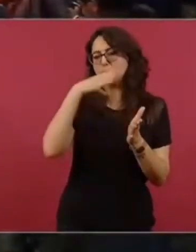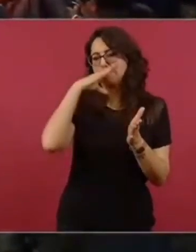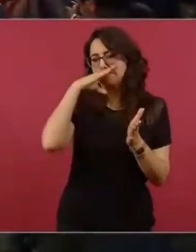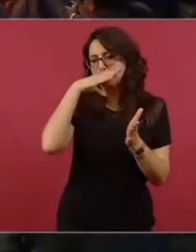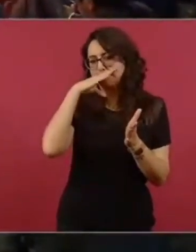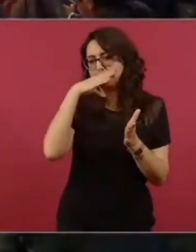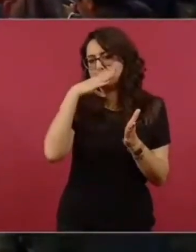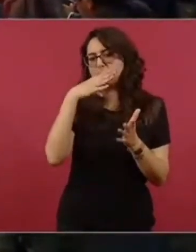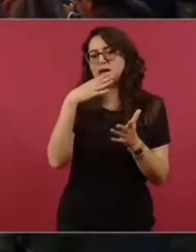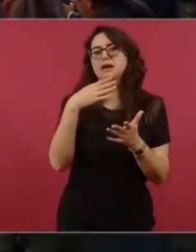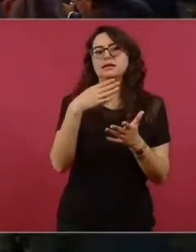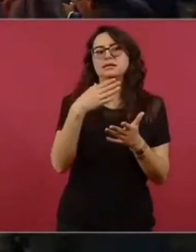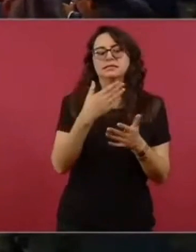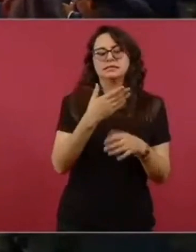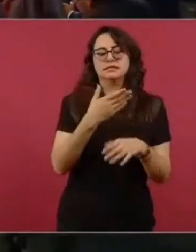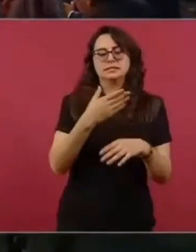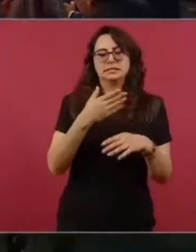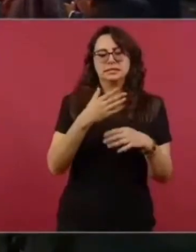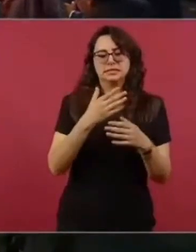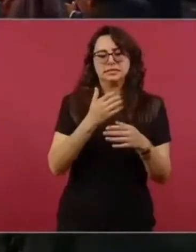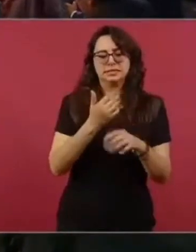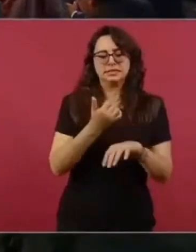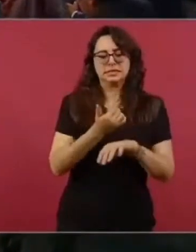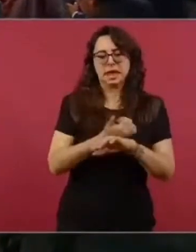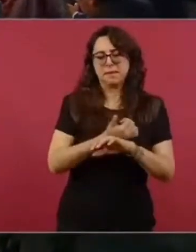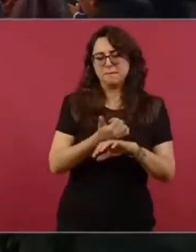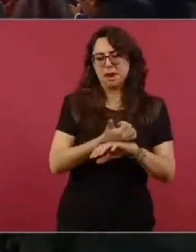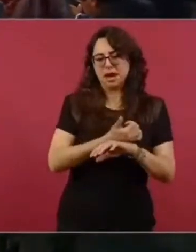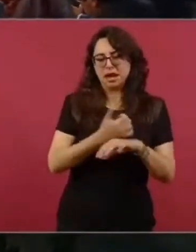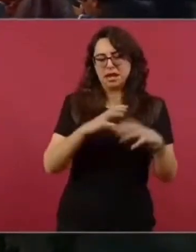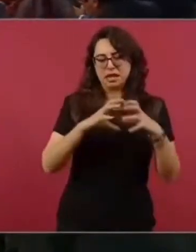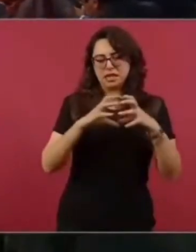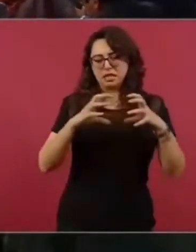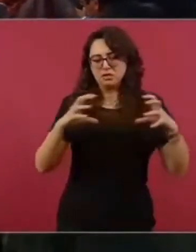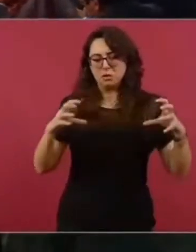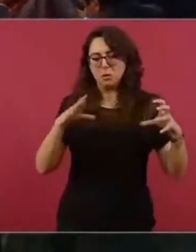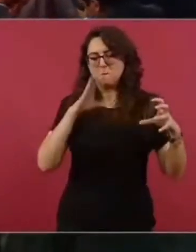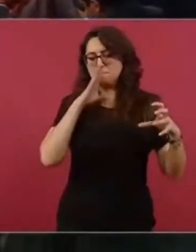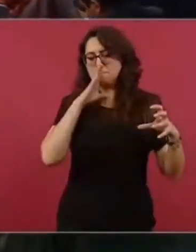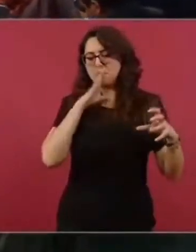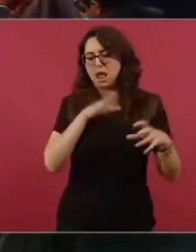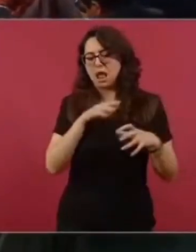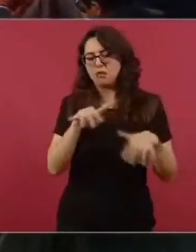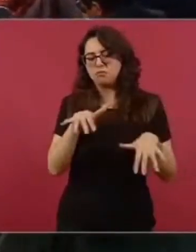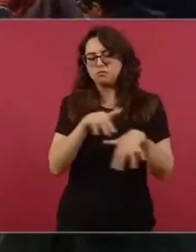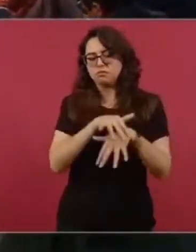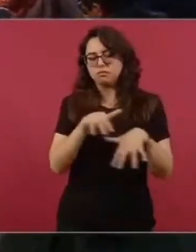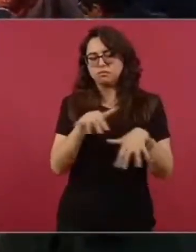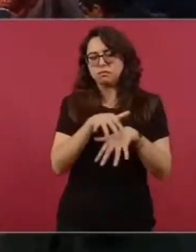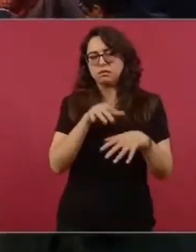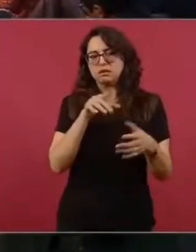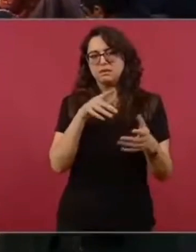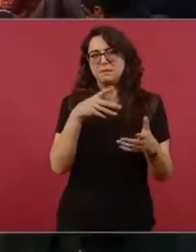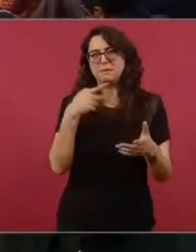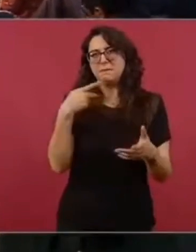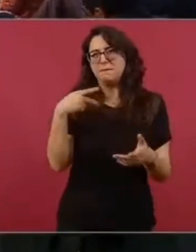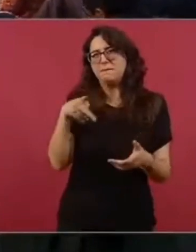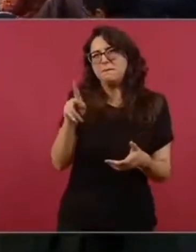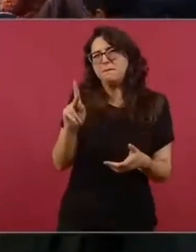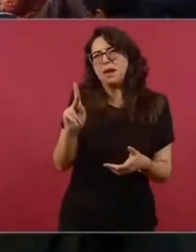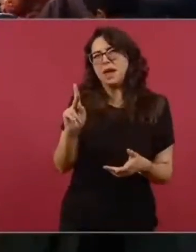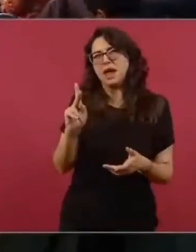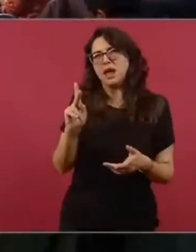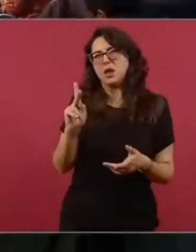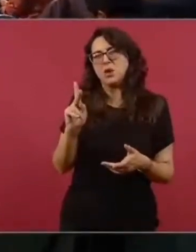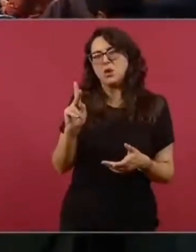maíz amarillo transgénico, que no es de buena calidad, que tiene muchos... pero esto también